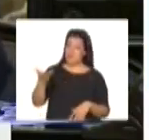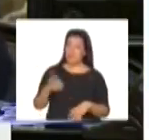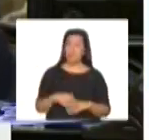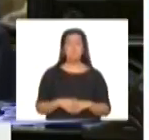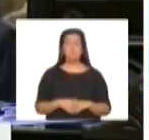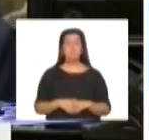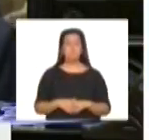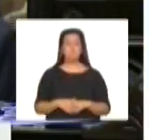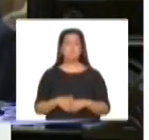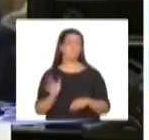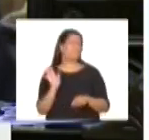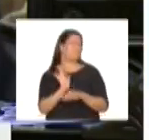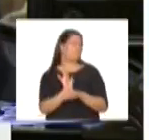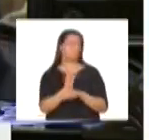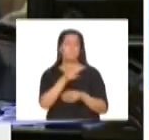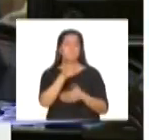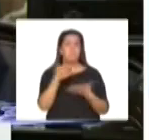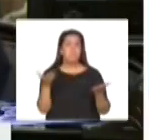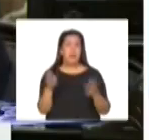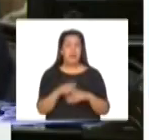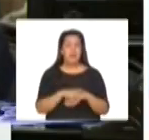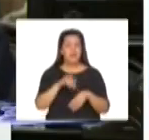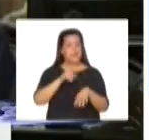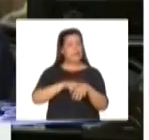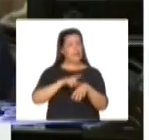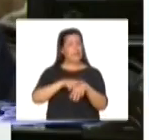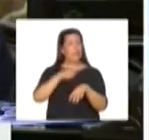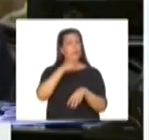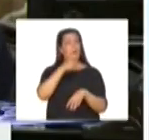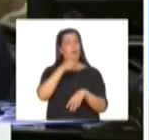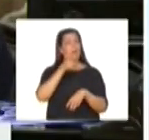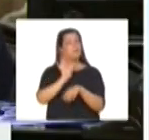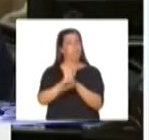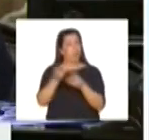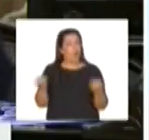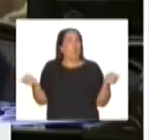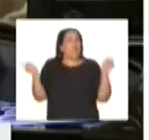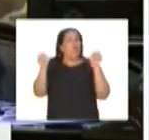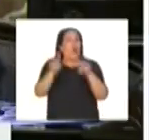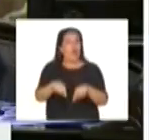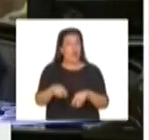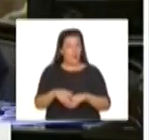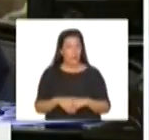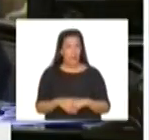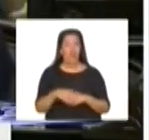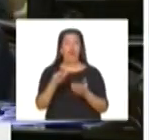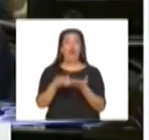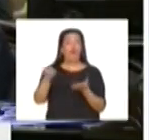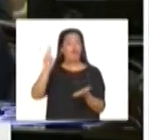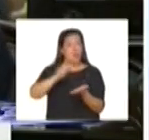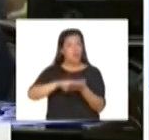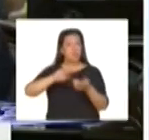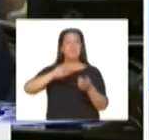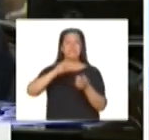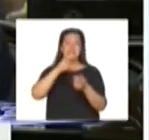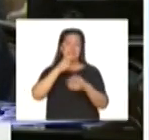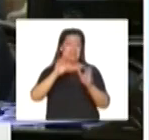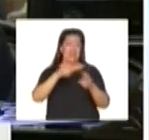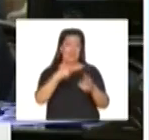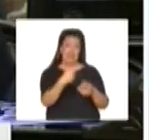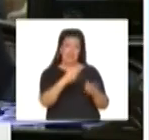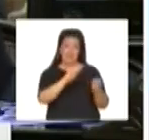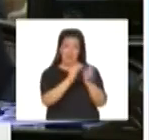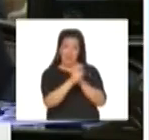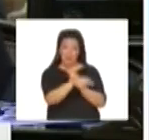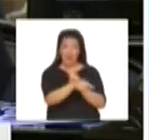va a ganar el territorio. Te va, como en el otoño del patriarca, aquel gran patriarca